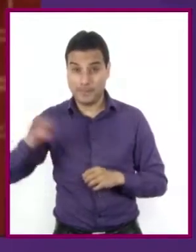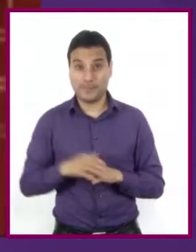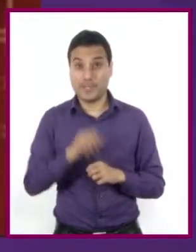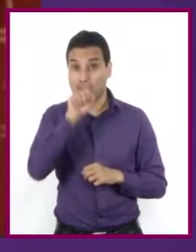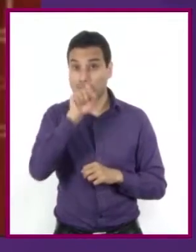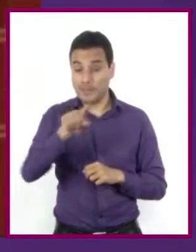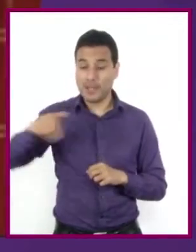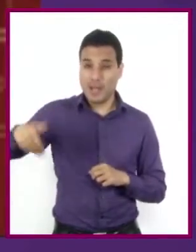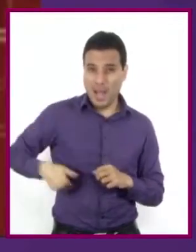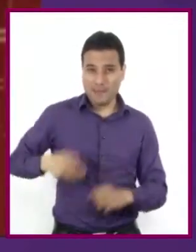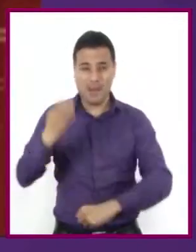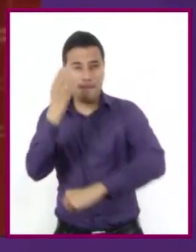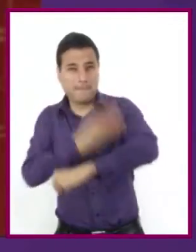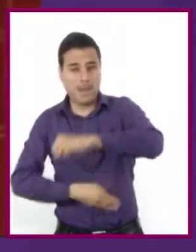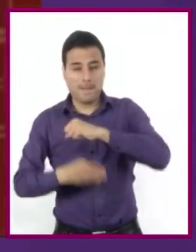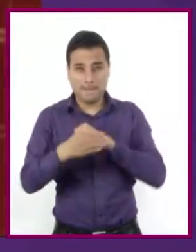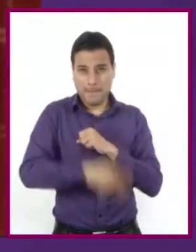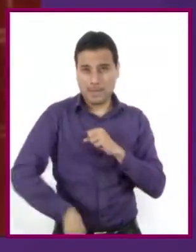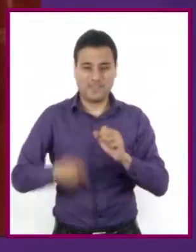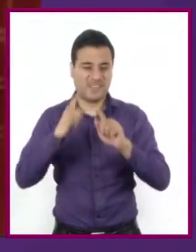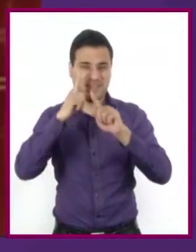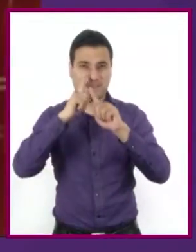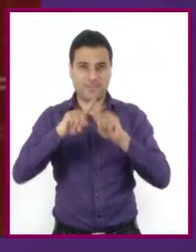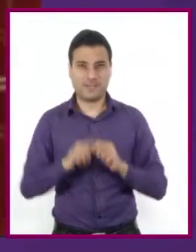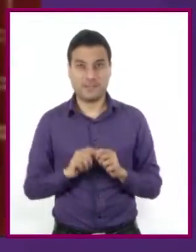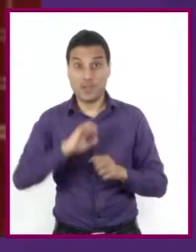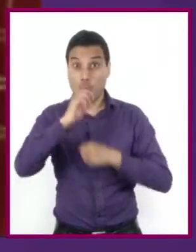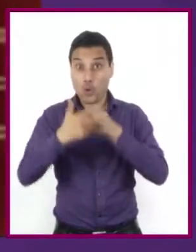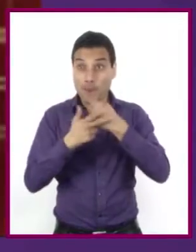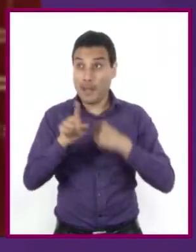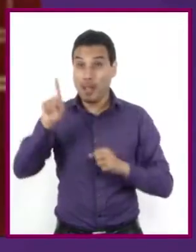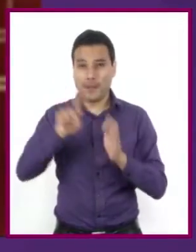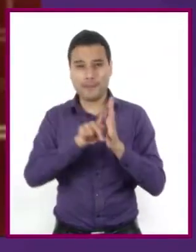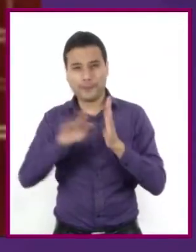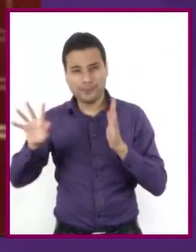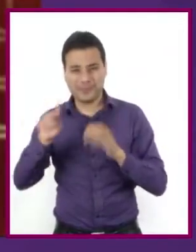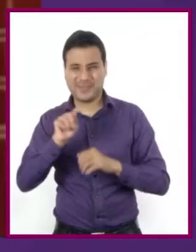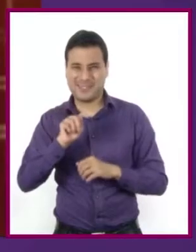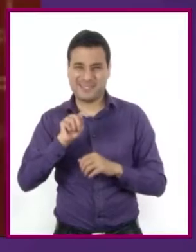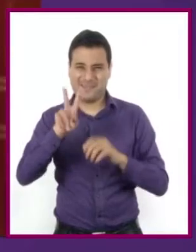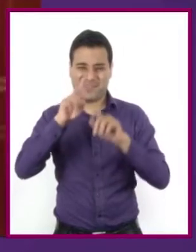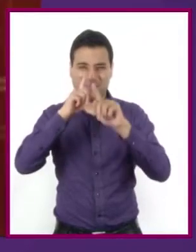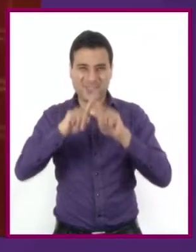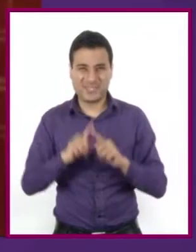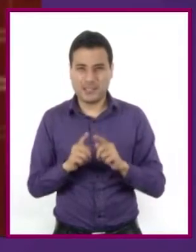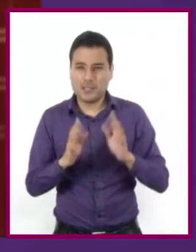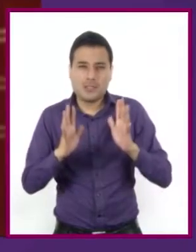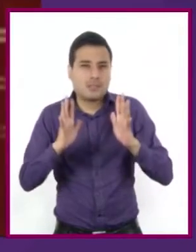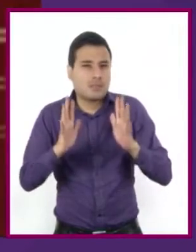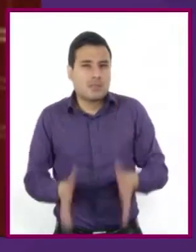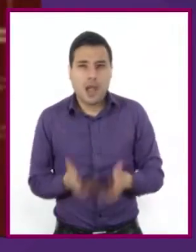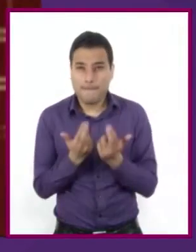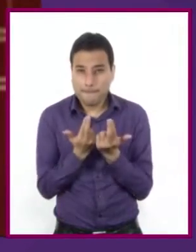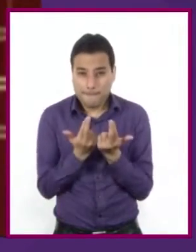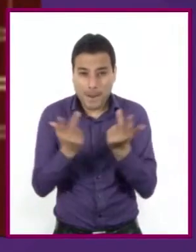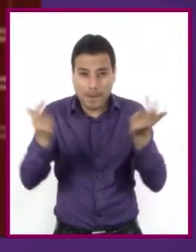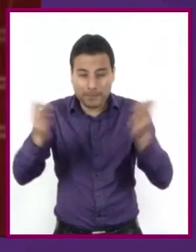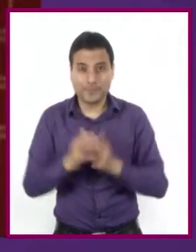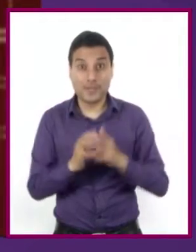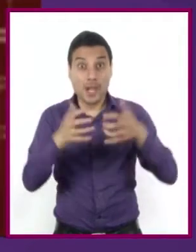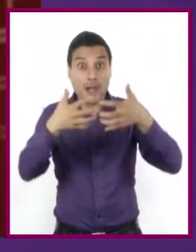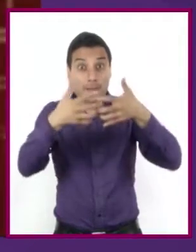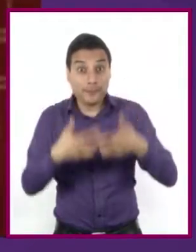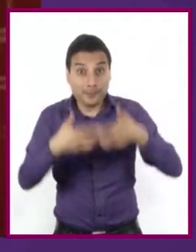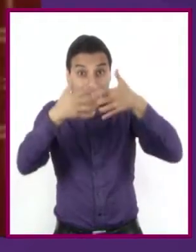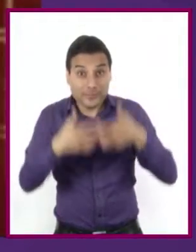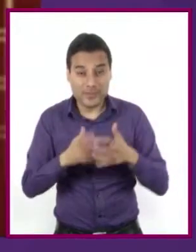y mutilados. En gran parte de Europa, los medios de comunicación y de transporte quedaron destruidos, disminuyó la producción industrial y